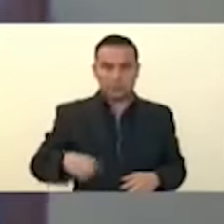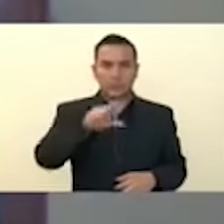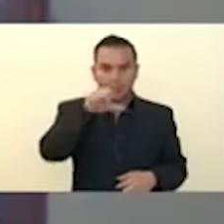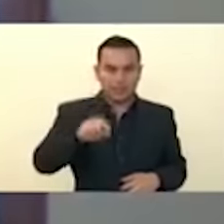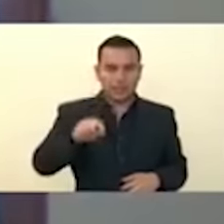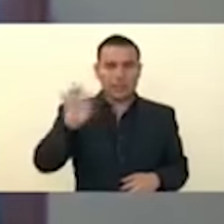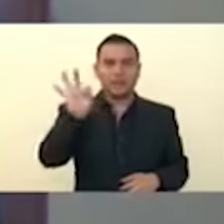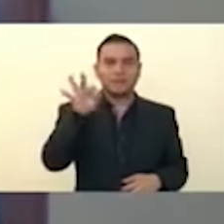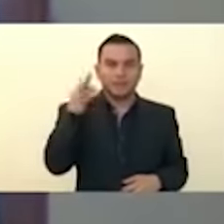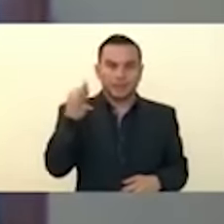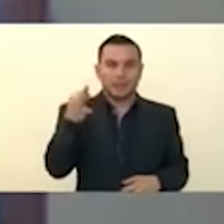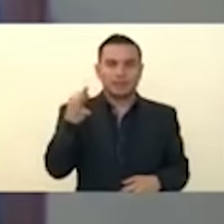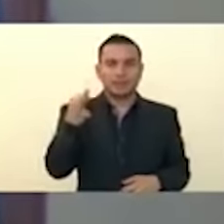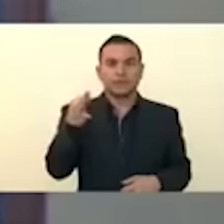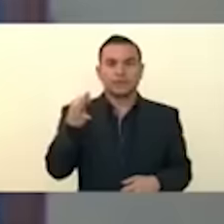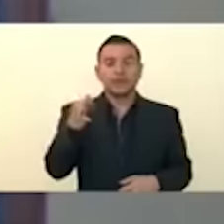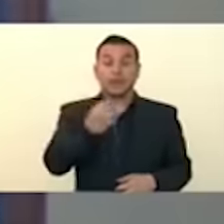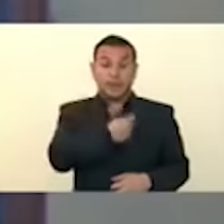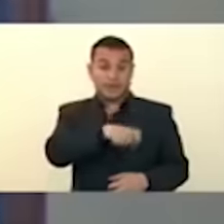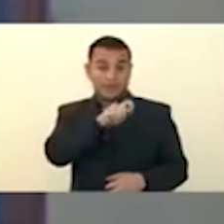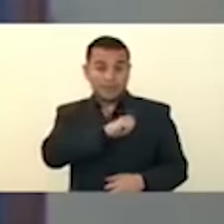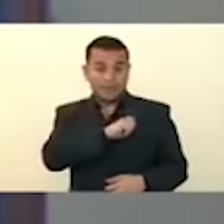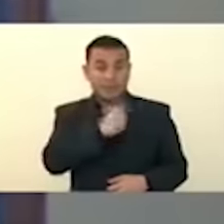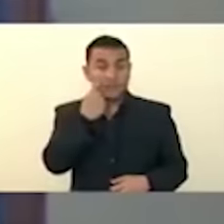de Francia, hemos visto las imágenes de España.